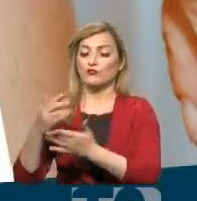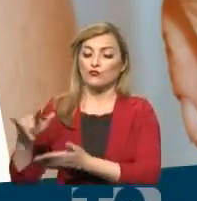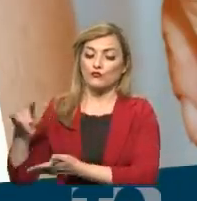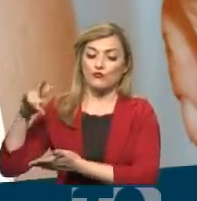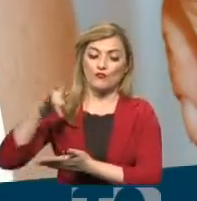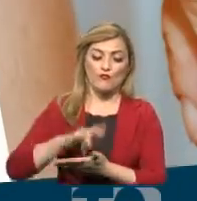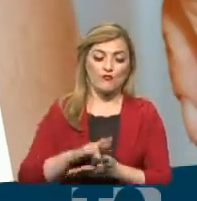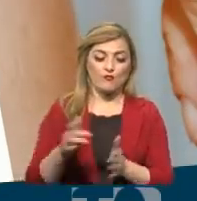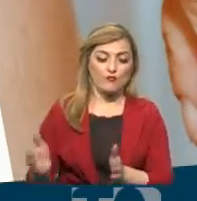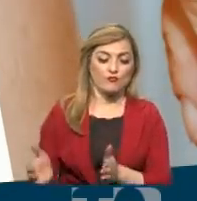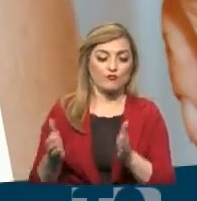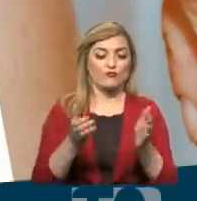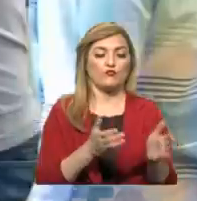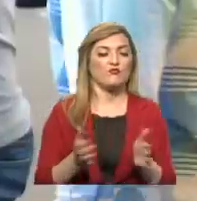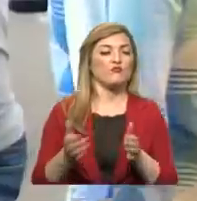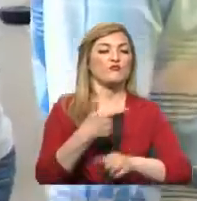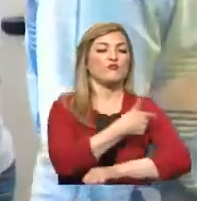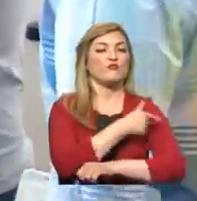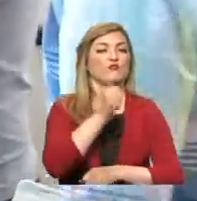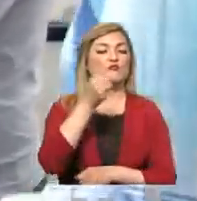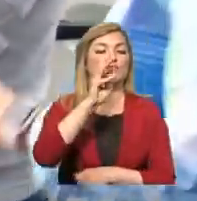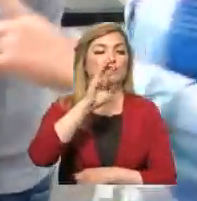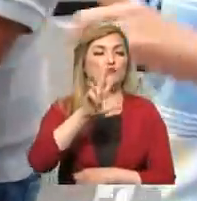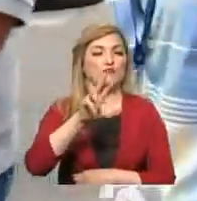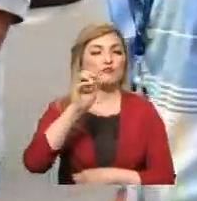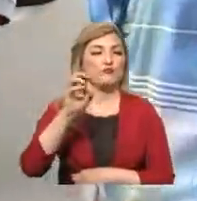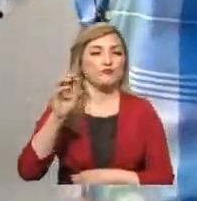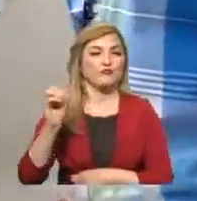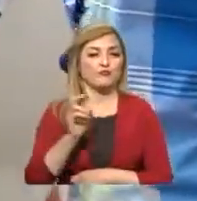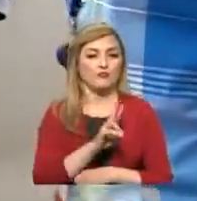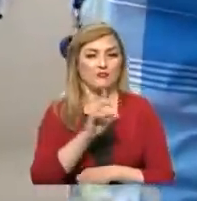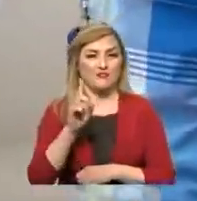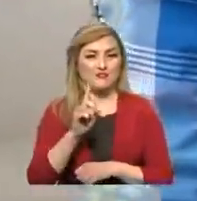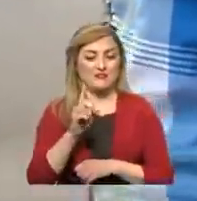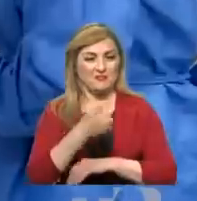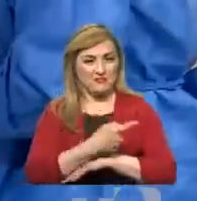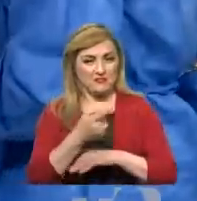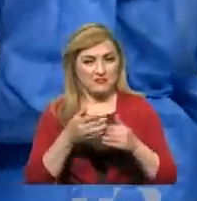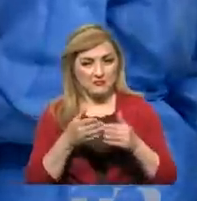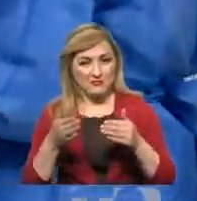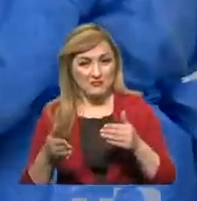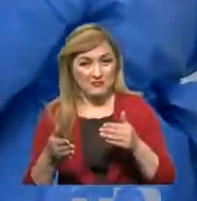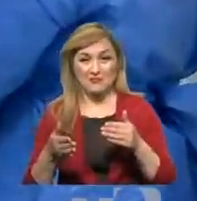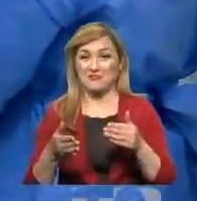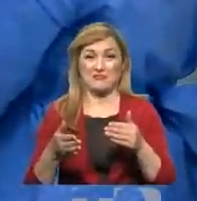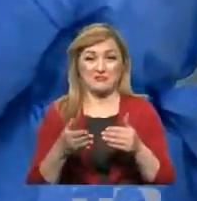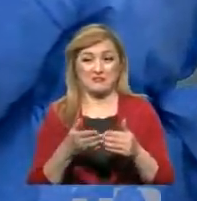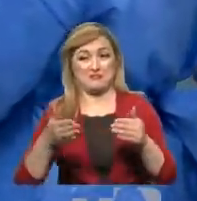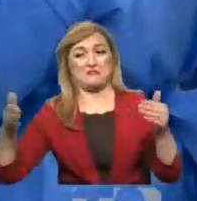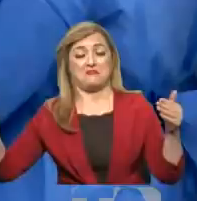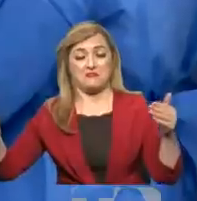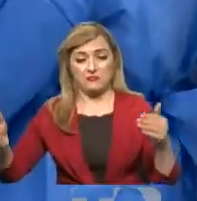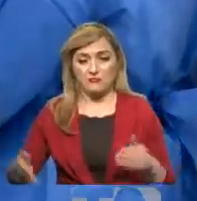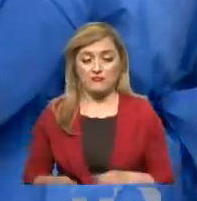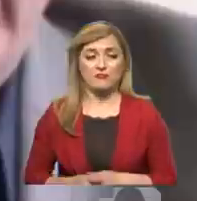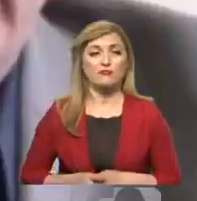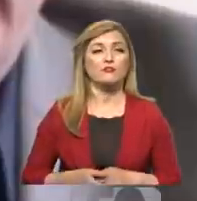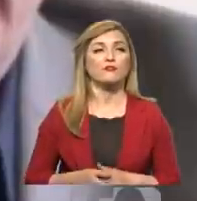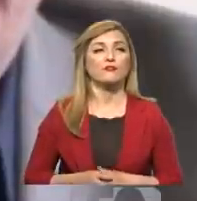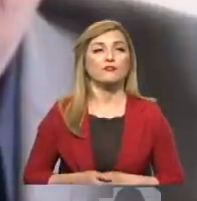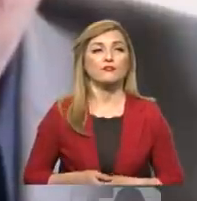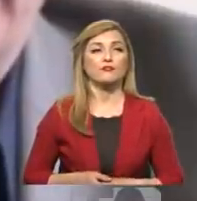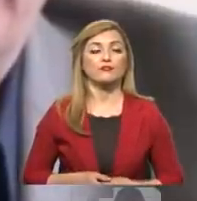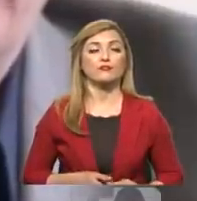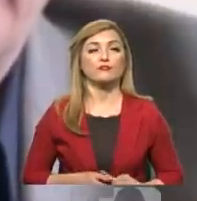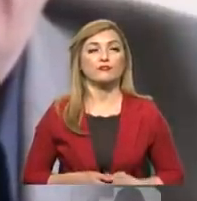con 16.300 dosis, alargando así los 21 días que deben existir entre la primera y la segunda inoculación.